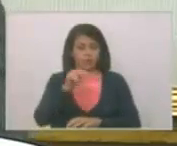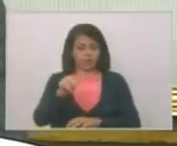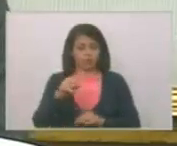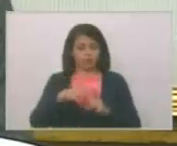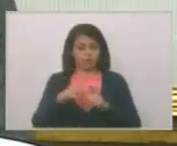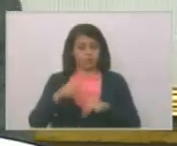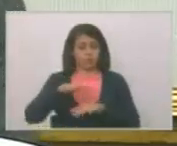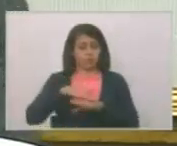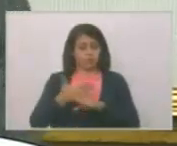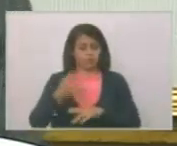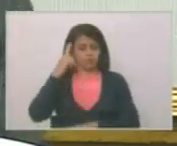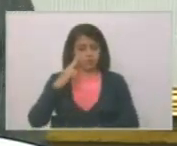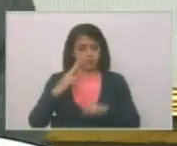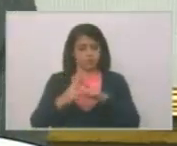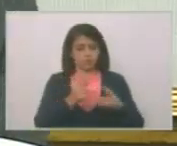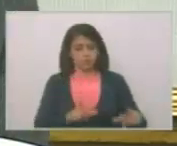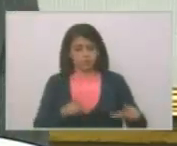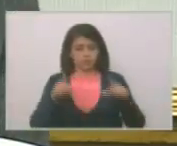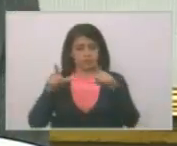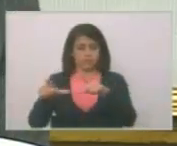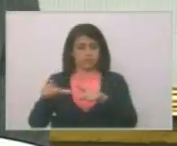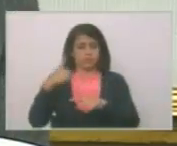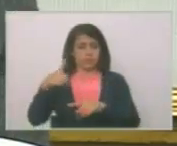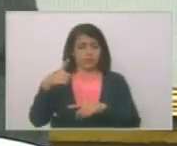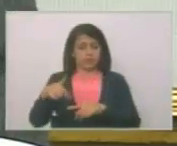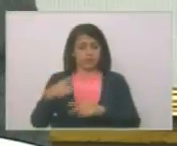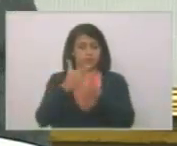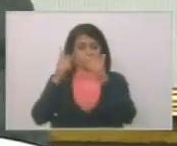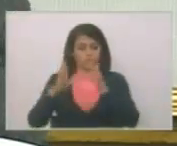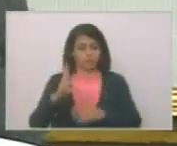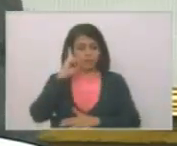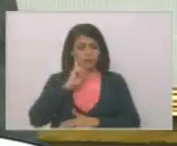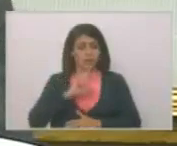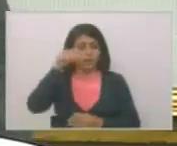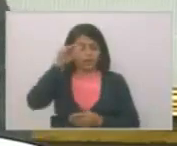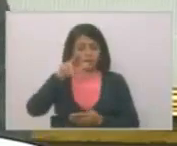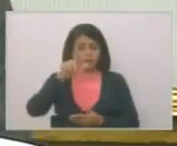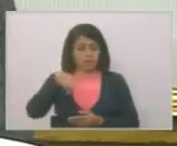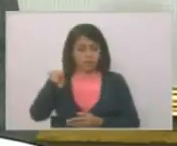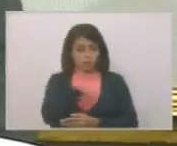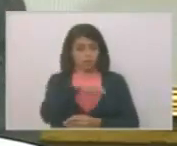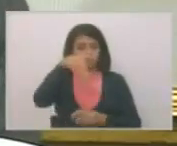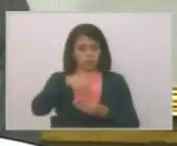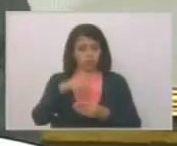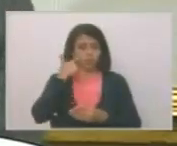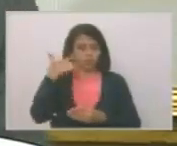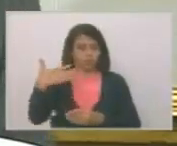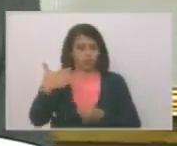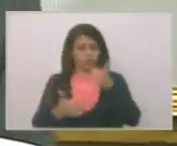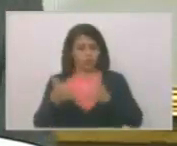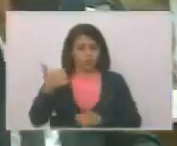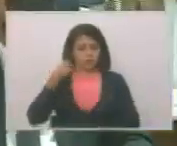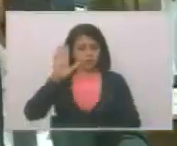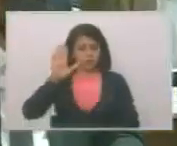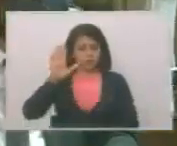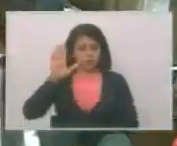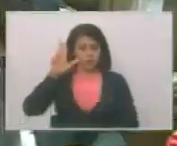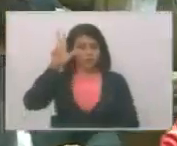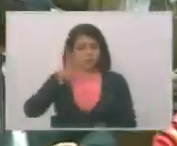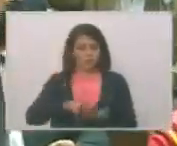con motivo del otorgamiento del doctorado en Derecho al libertador Simón Bolívar, sírvanse manifestarlo con la señal de costumbre.